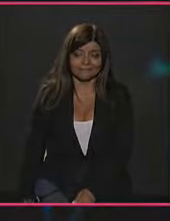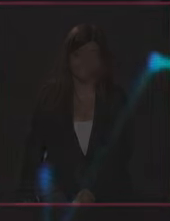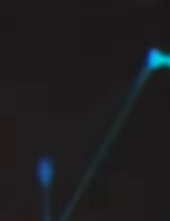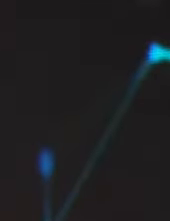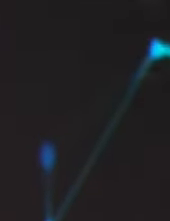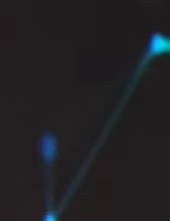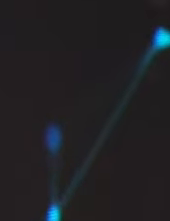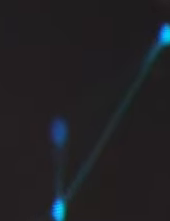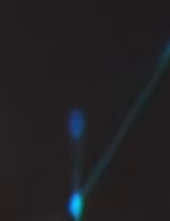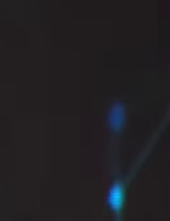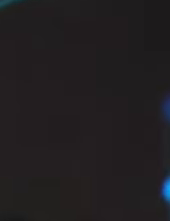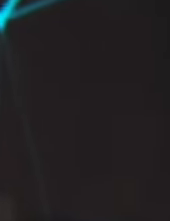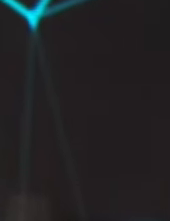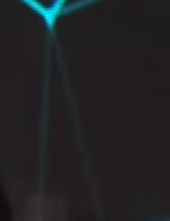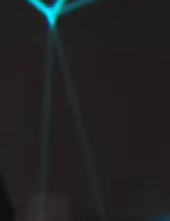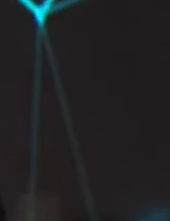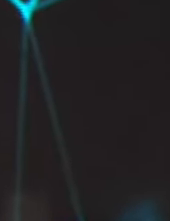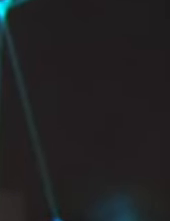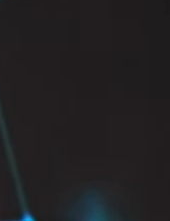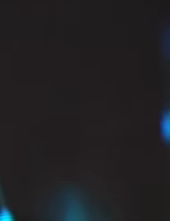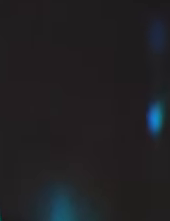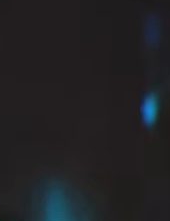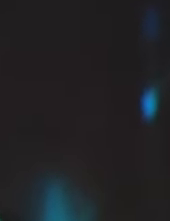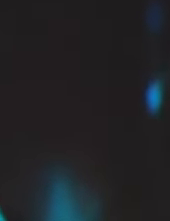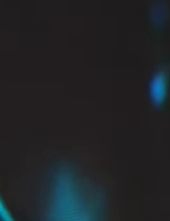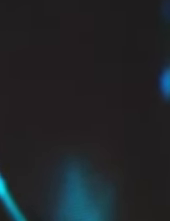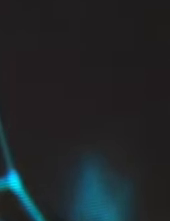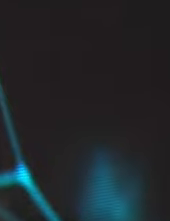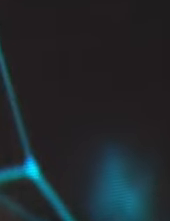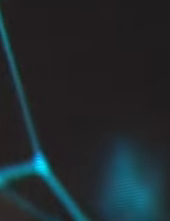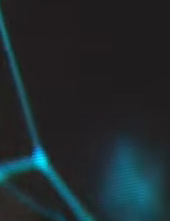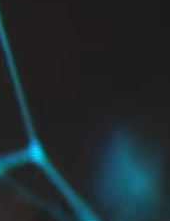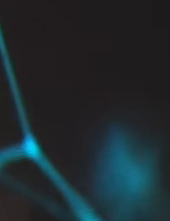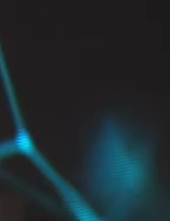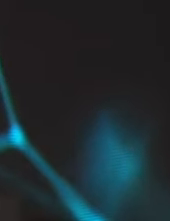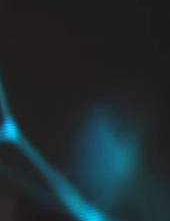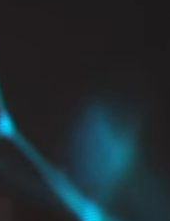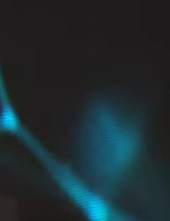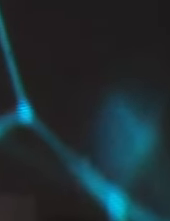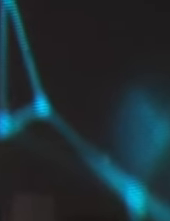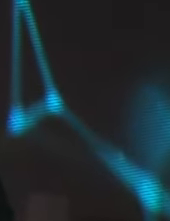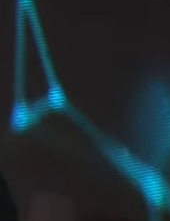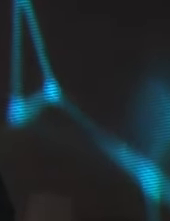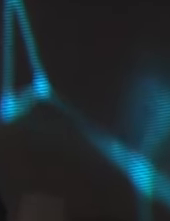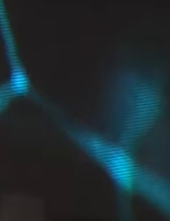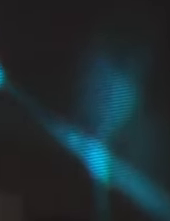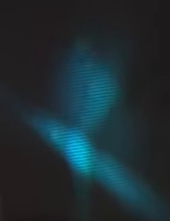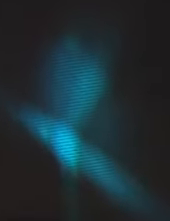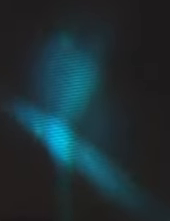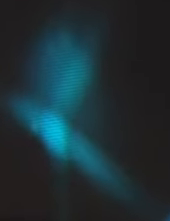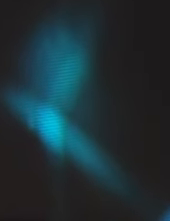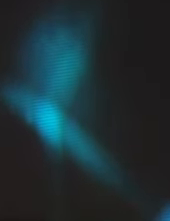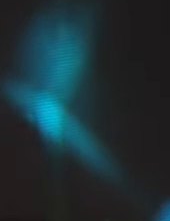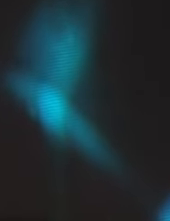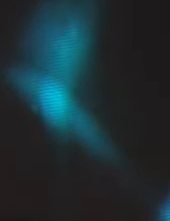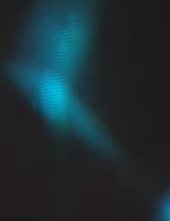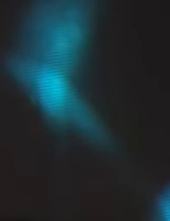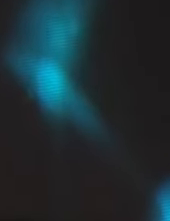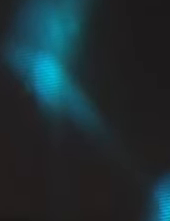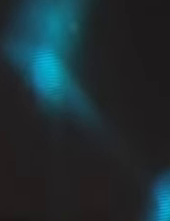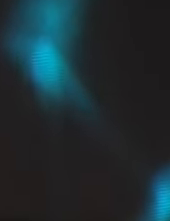a cambiar a español así que los que no necesiten ya los audífonos pueden dejarlos descansar el